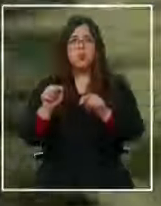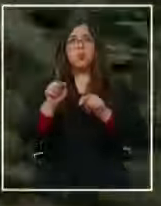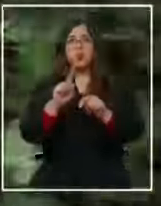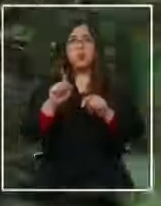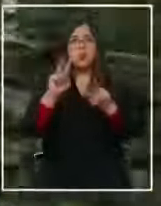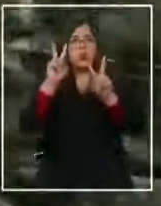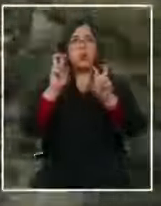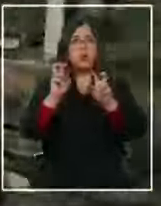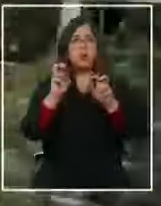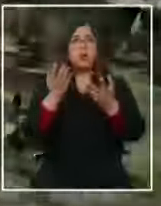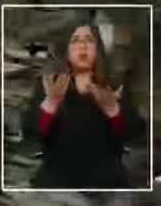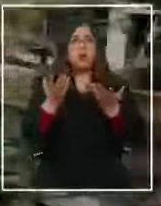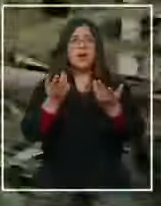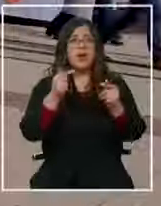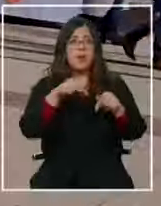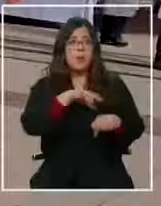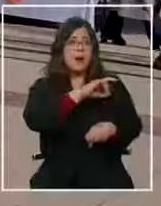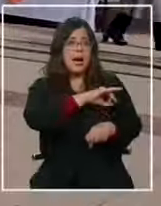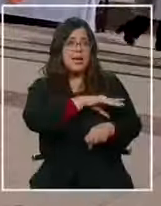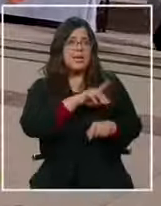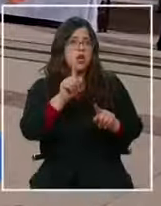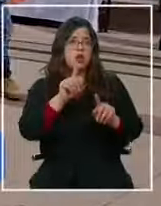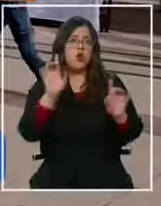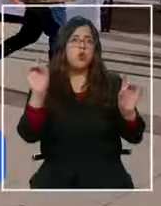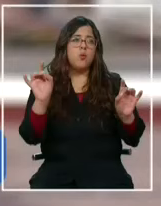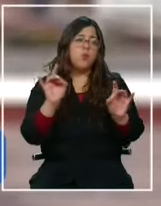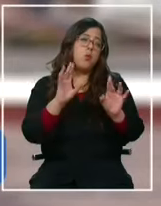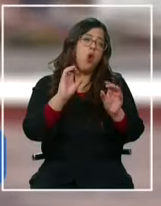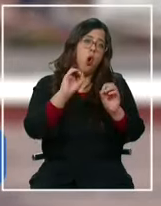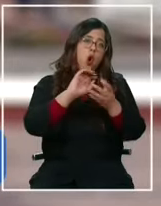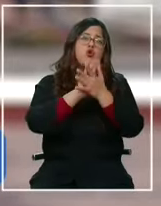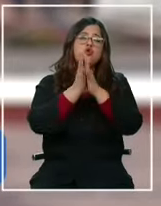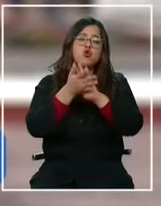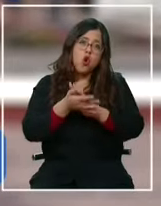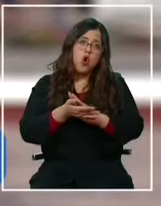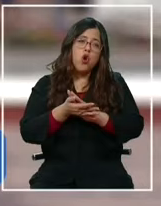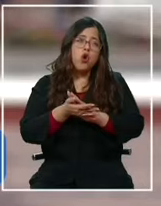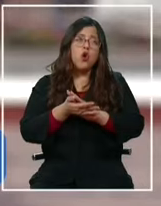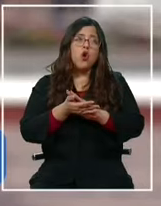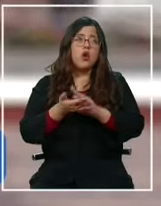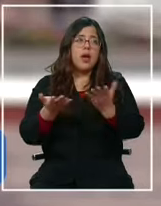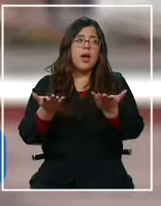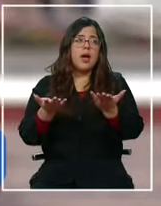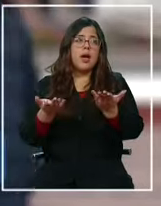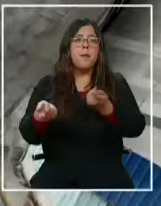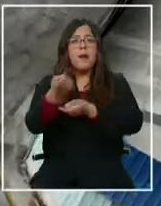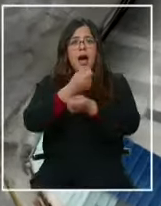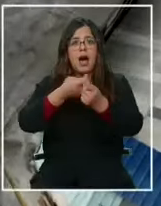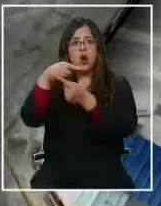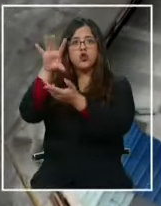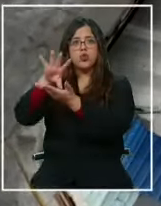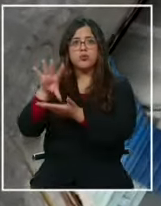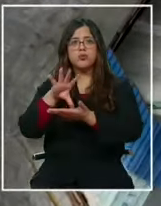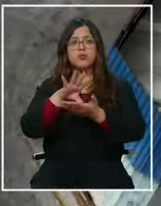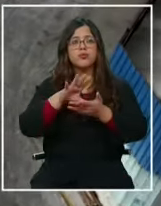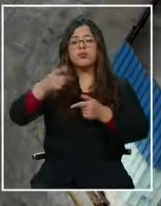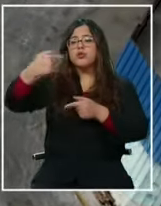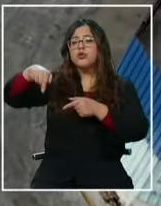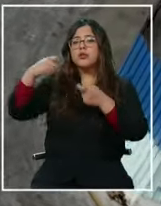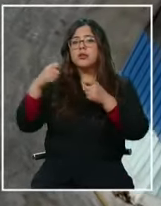el consumo nacional, que fuera esto iba a ser solo todo, ¿no es cierto?, para destinado al extranjero. Trataban